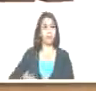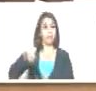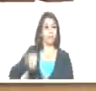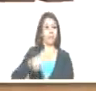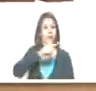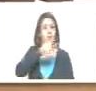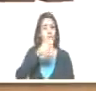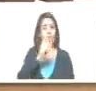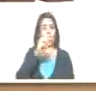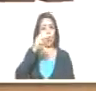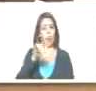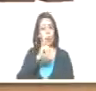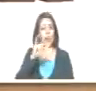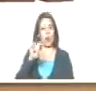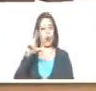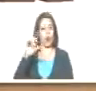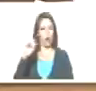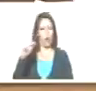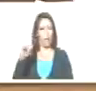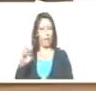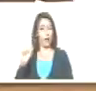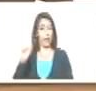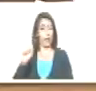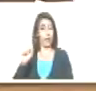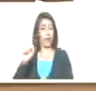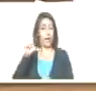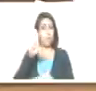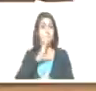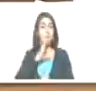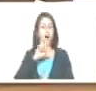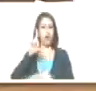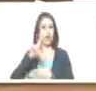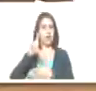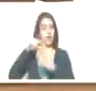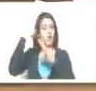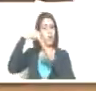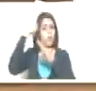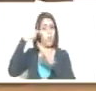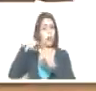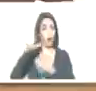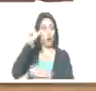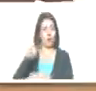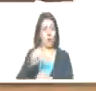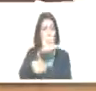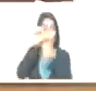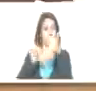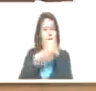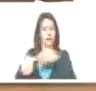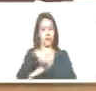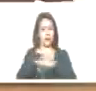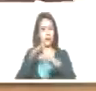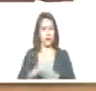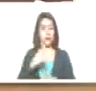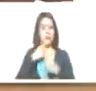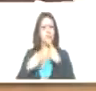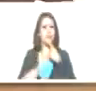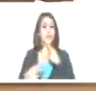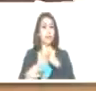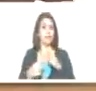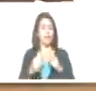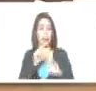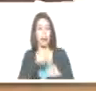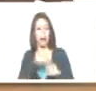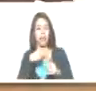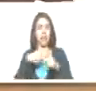Latino. Hay videos asquerosos donde ese viceministro le está cantando las mañanitas en su